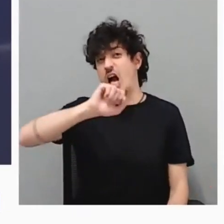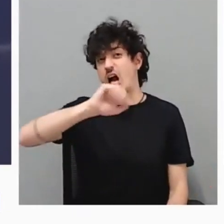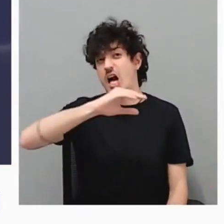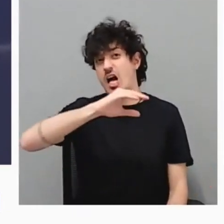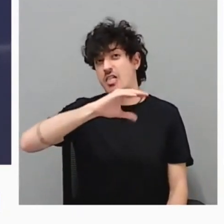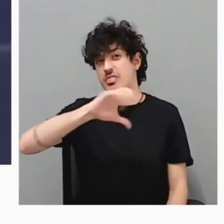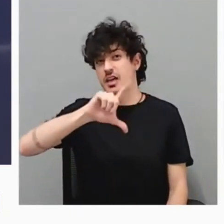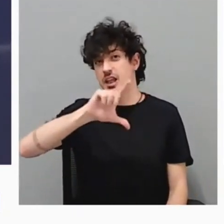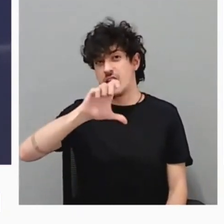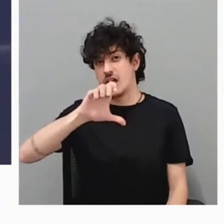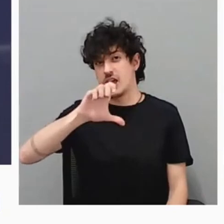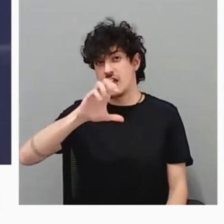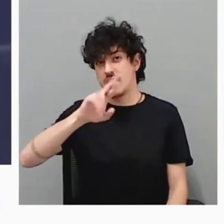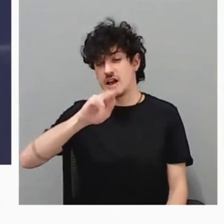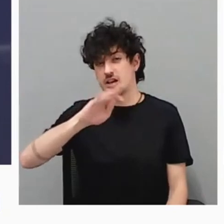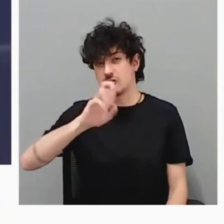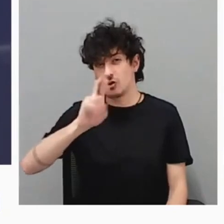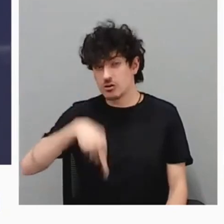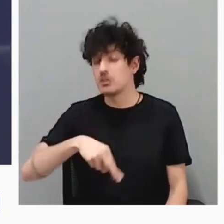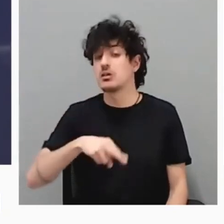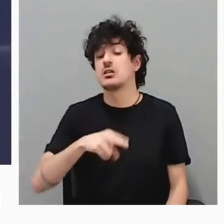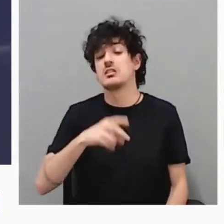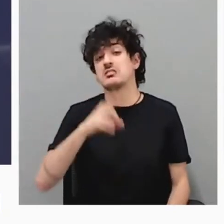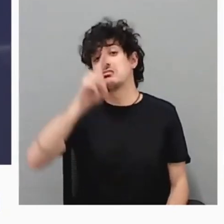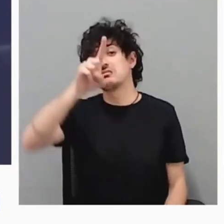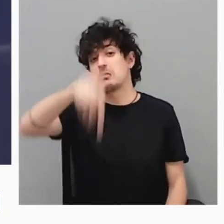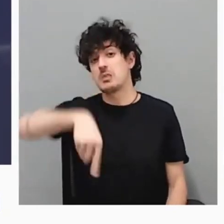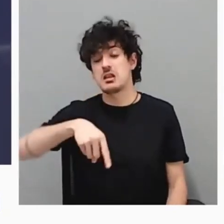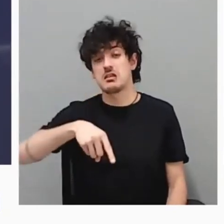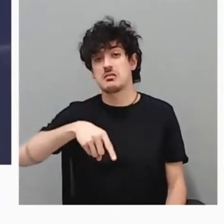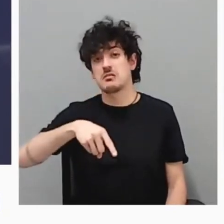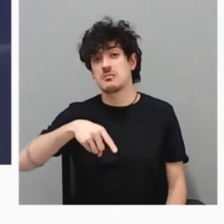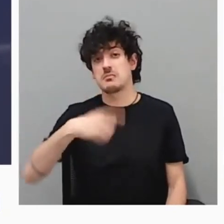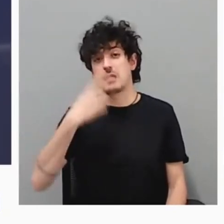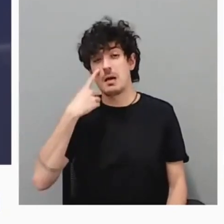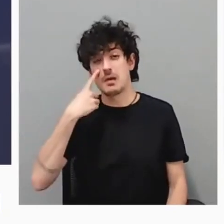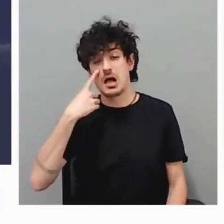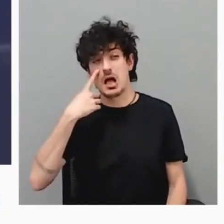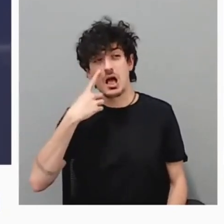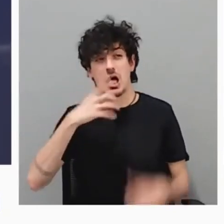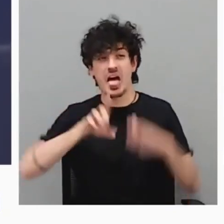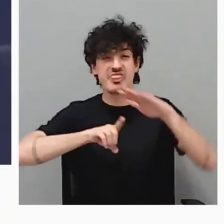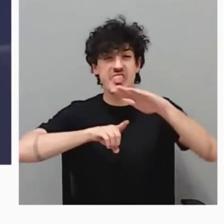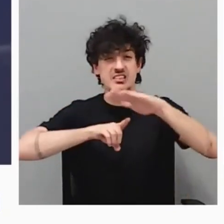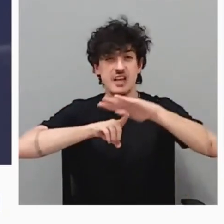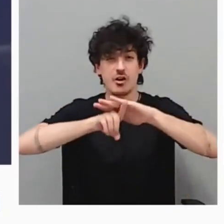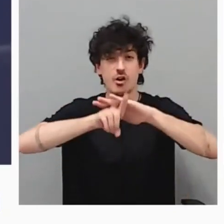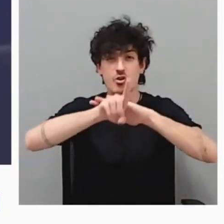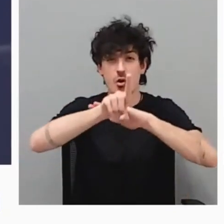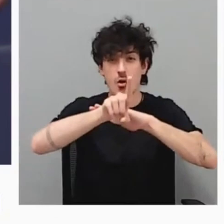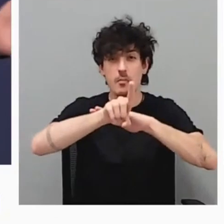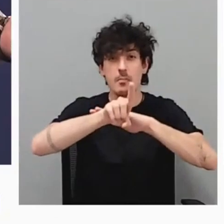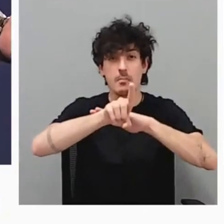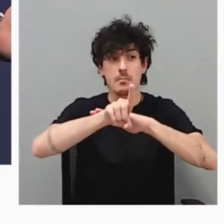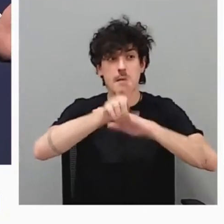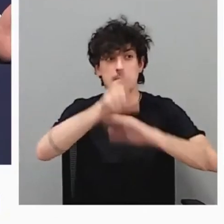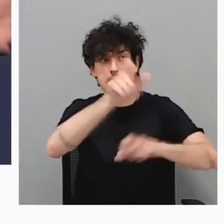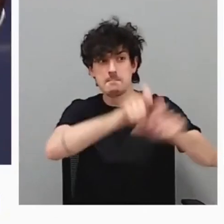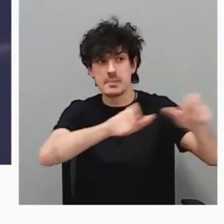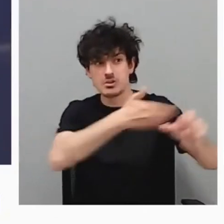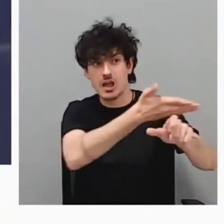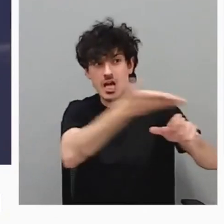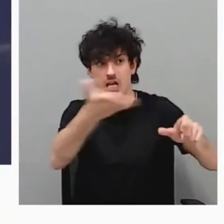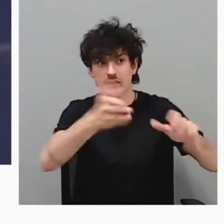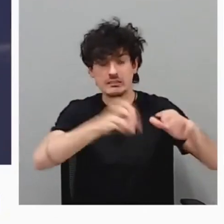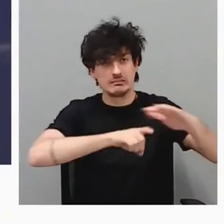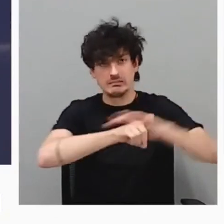ISD Coders para que a lo mejor desarrollos se puedan hacer acompañado por esta gente, que el desarrollo siempre es muy